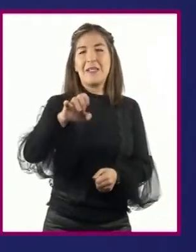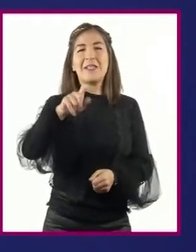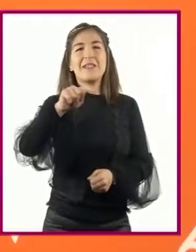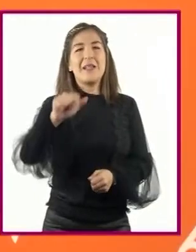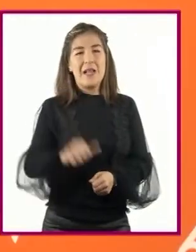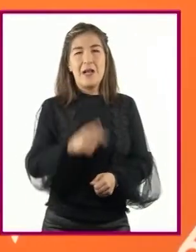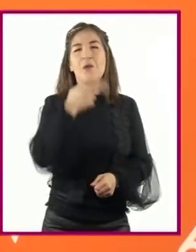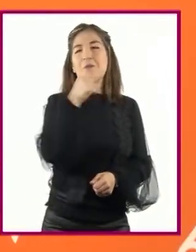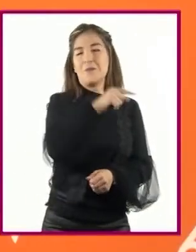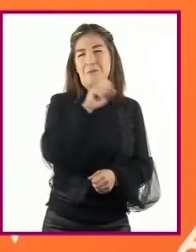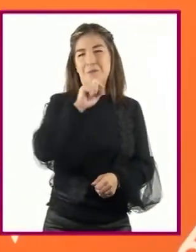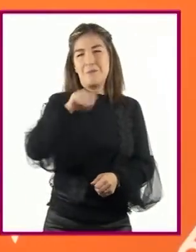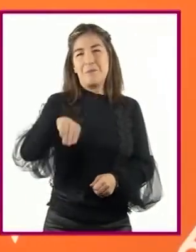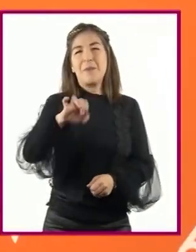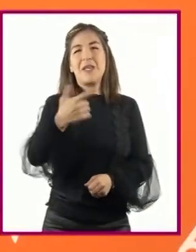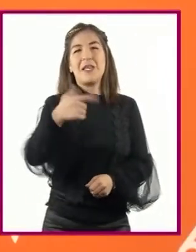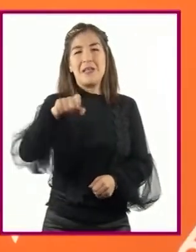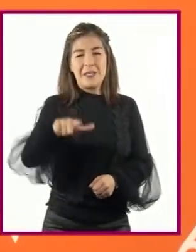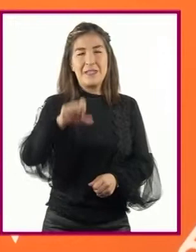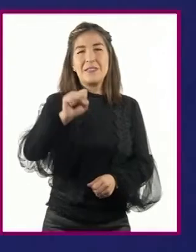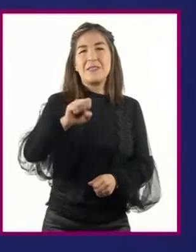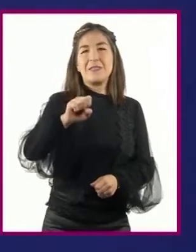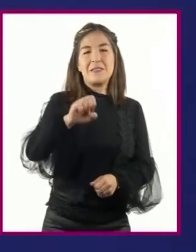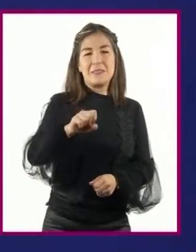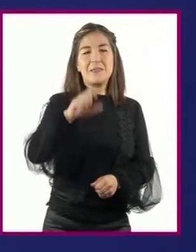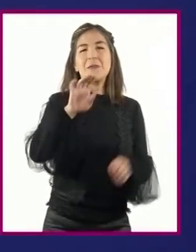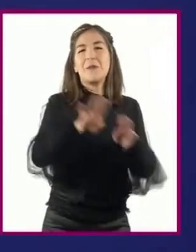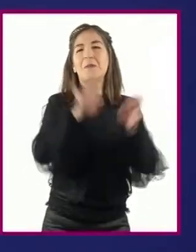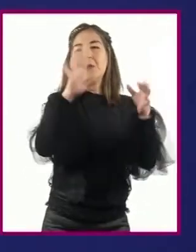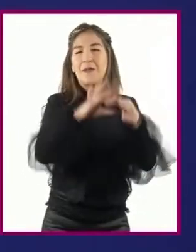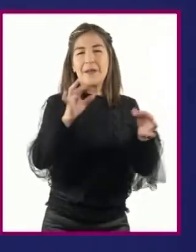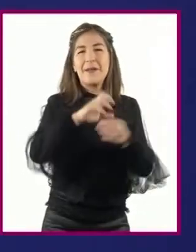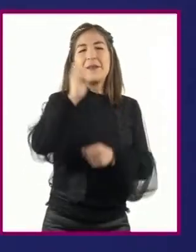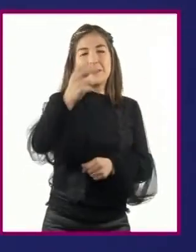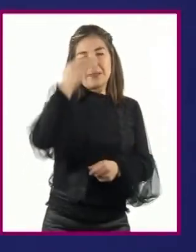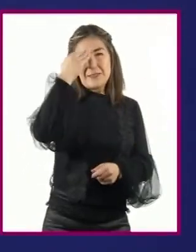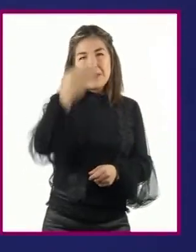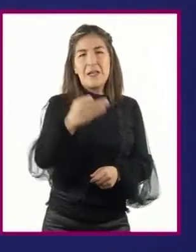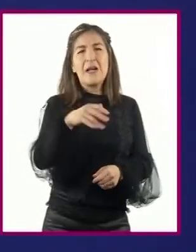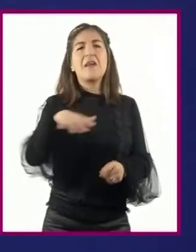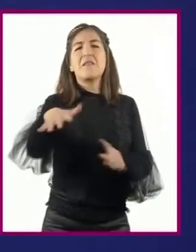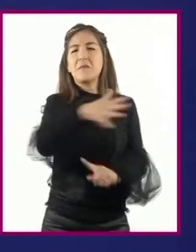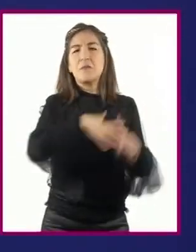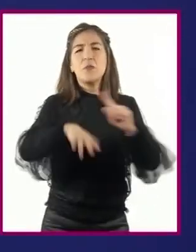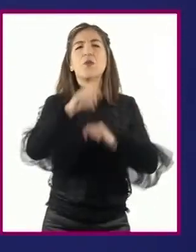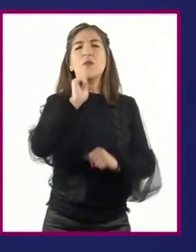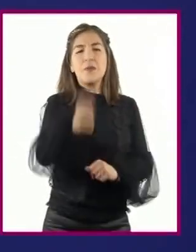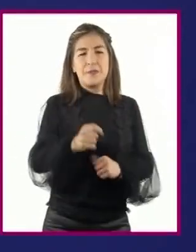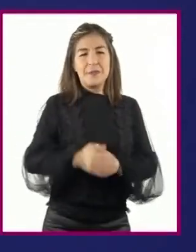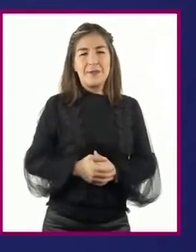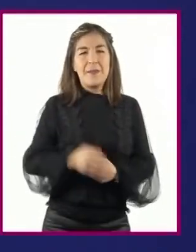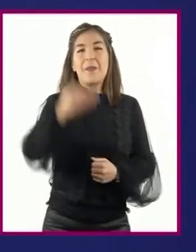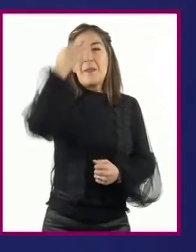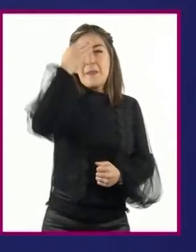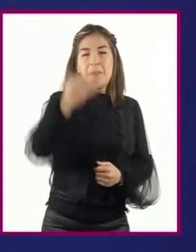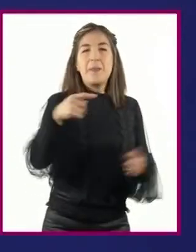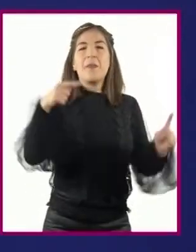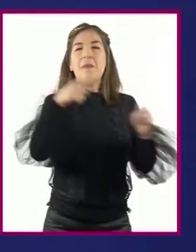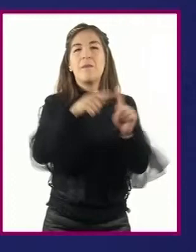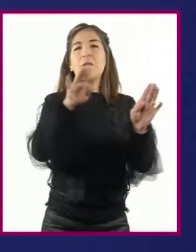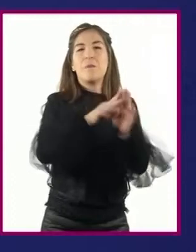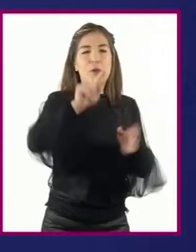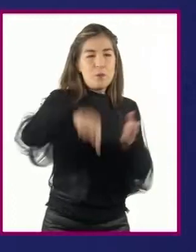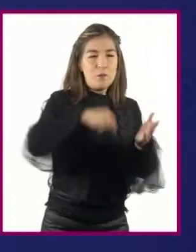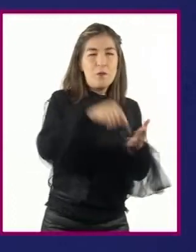Saavedra. Recuerden que la novela pastoril se caracteriza justamente por estar situada en un contexto de